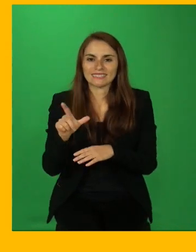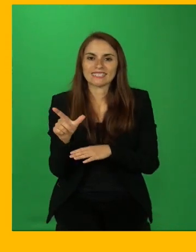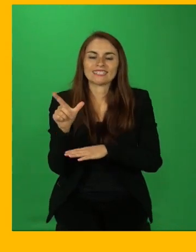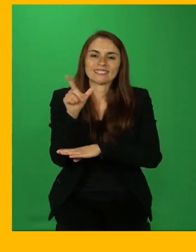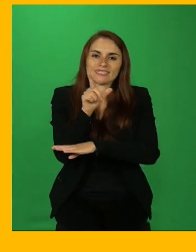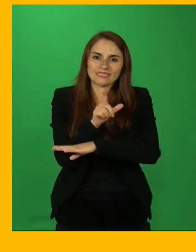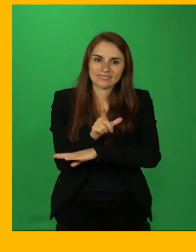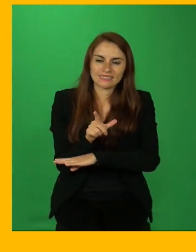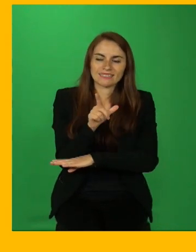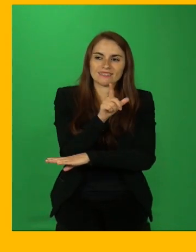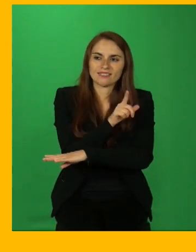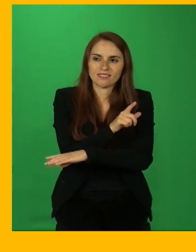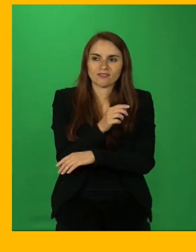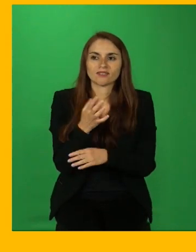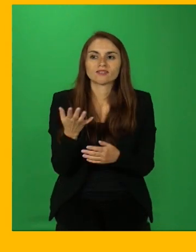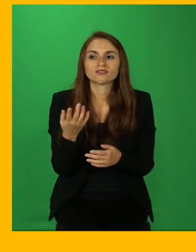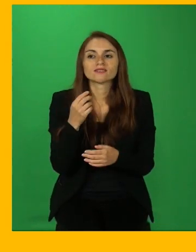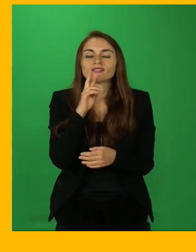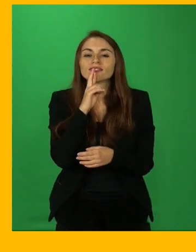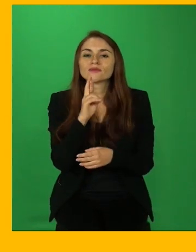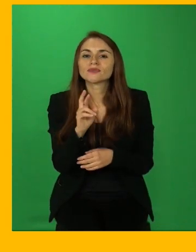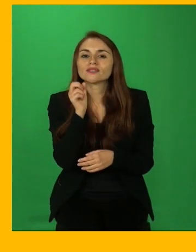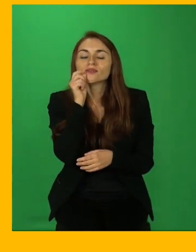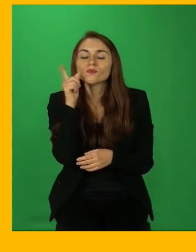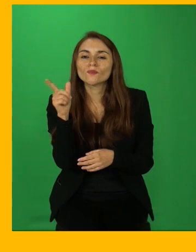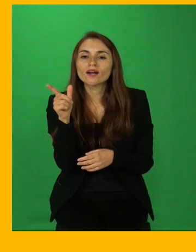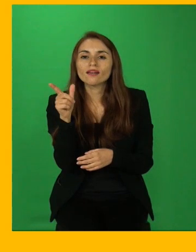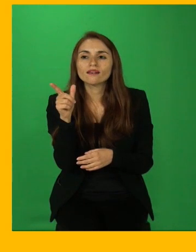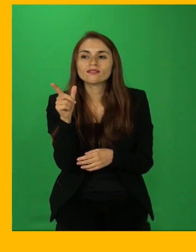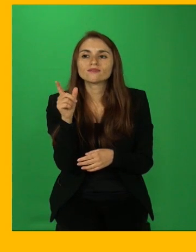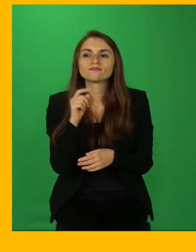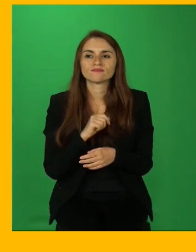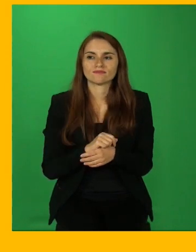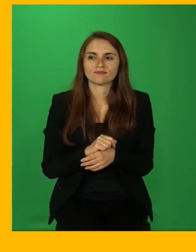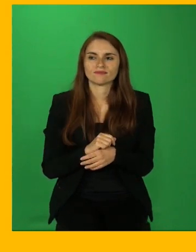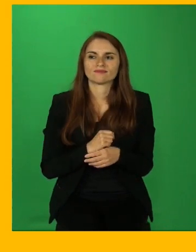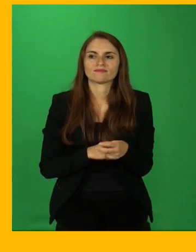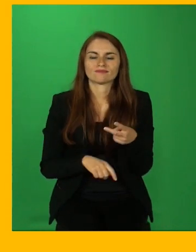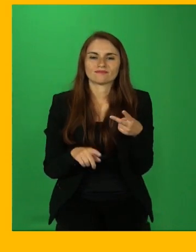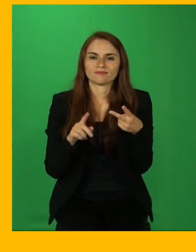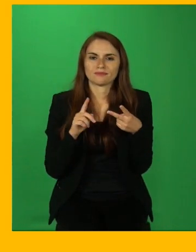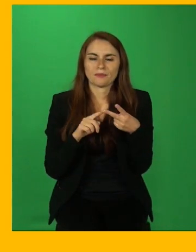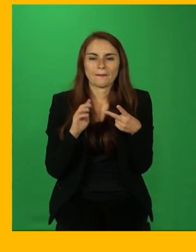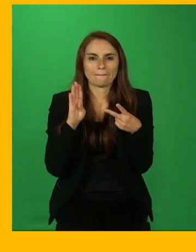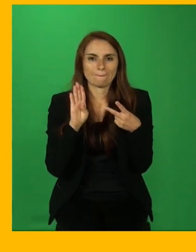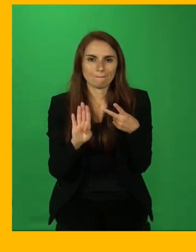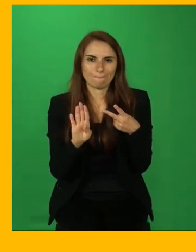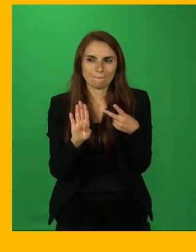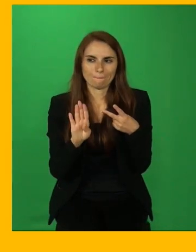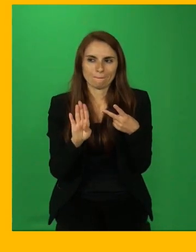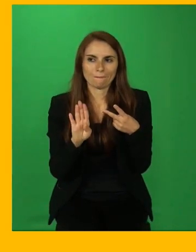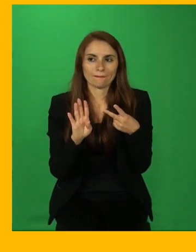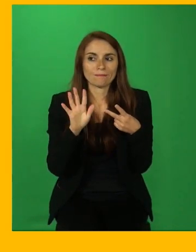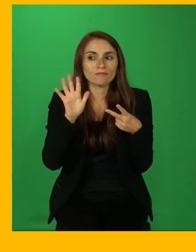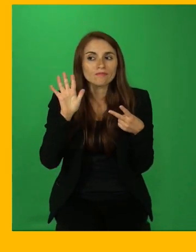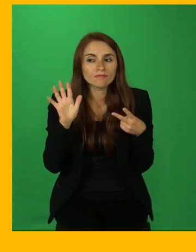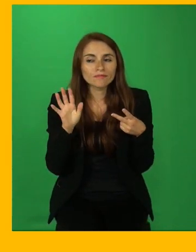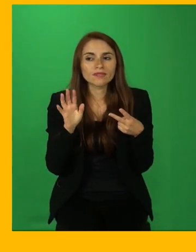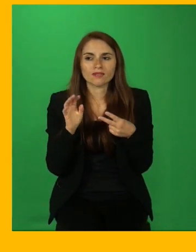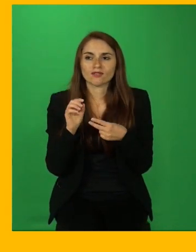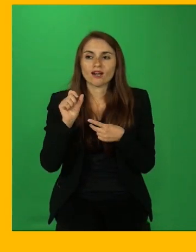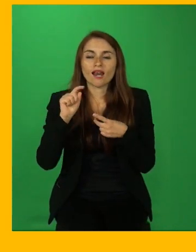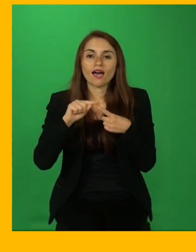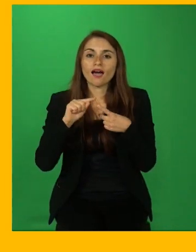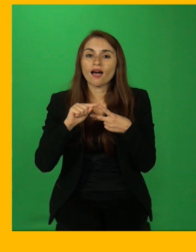por lo tanto no es cierto la alternativa correcta en este caso sería la letra b pero sin embargo la